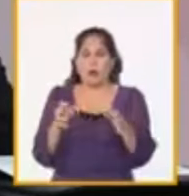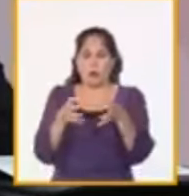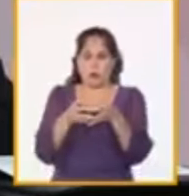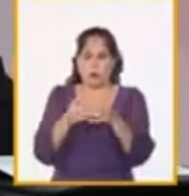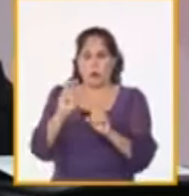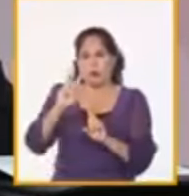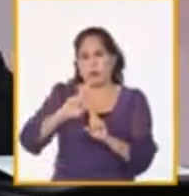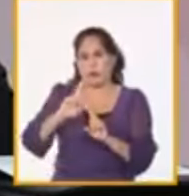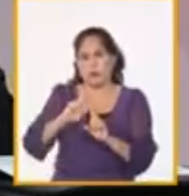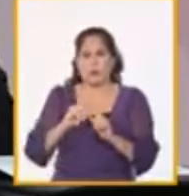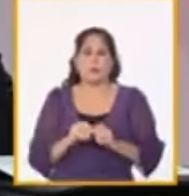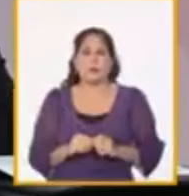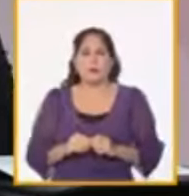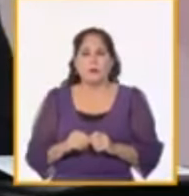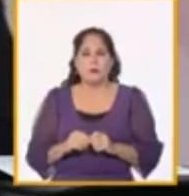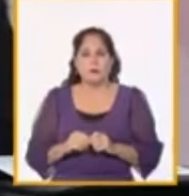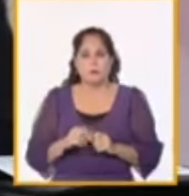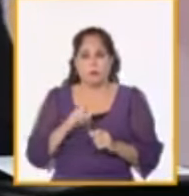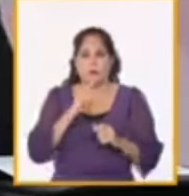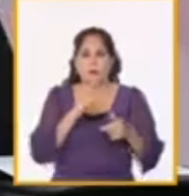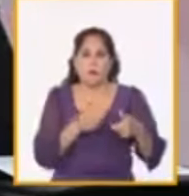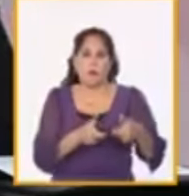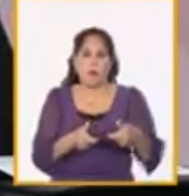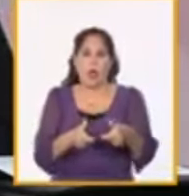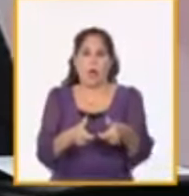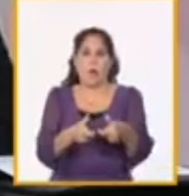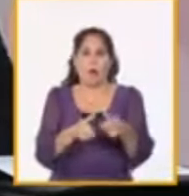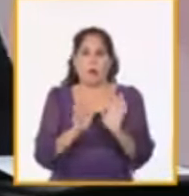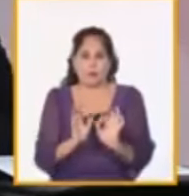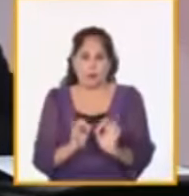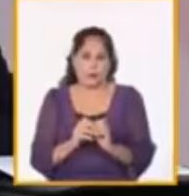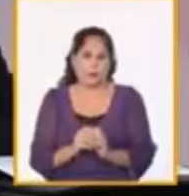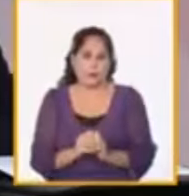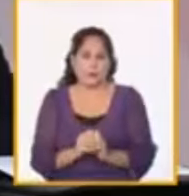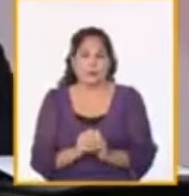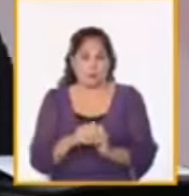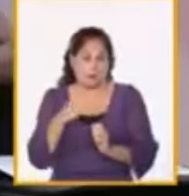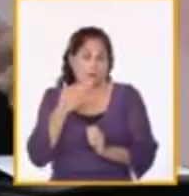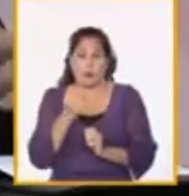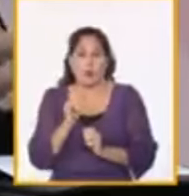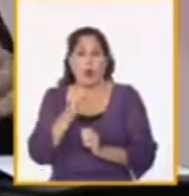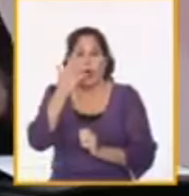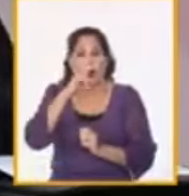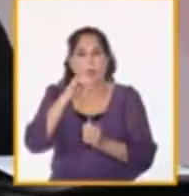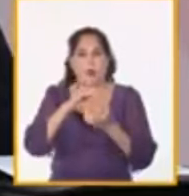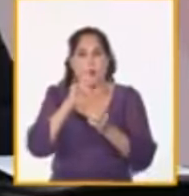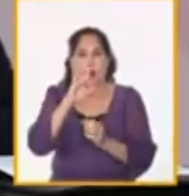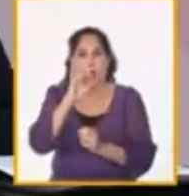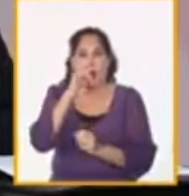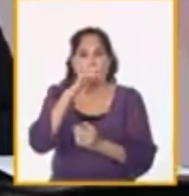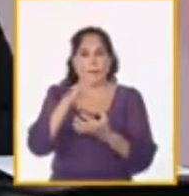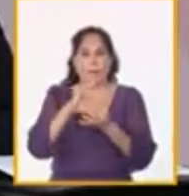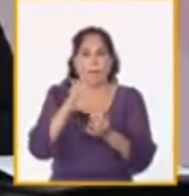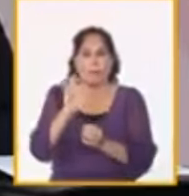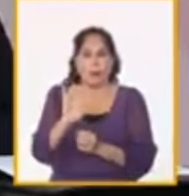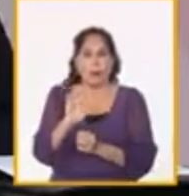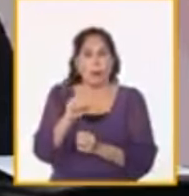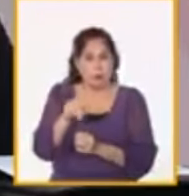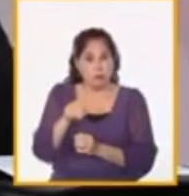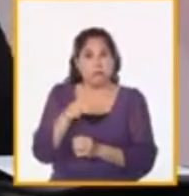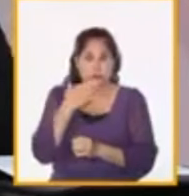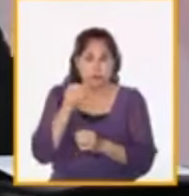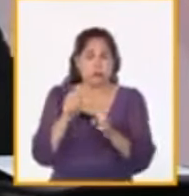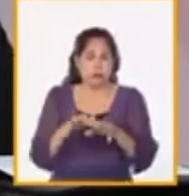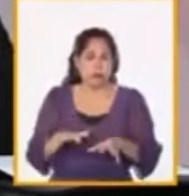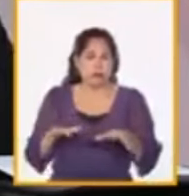de la fuente de abasto. Buena noticia para la capital que una fuente como Orihuanao esté en una situación pues buena, y